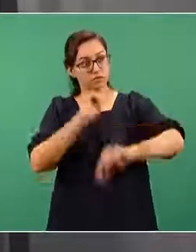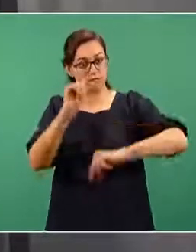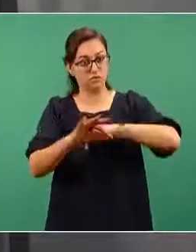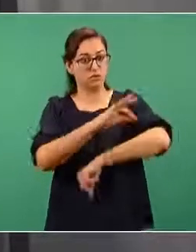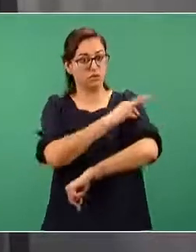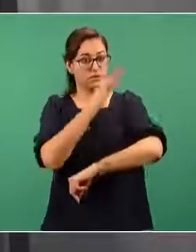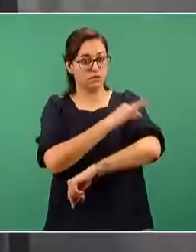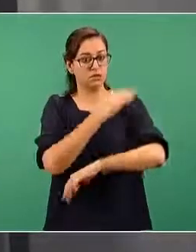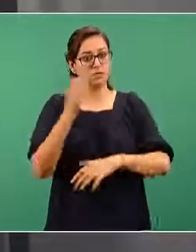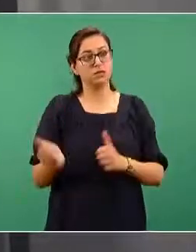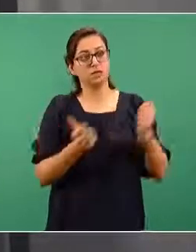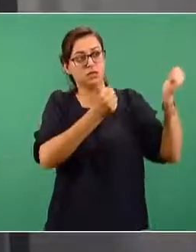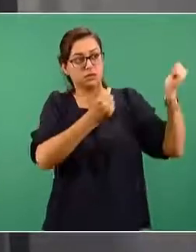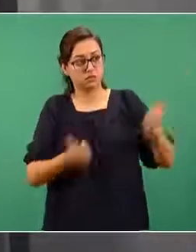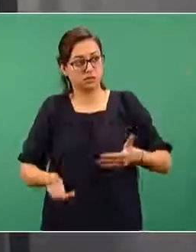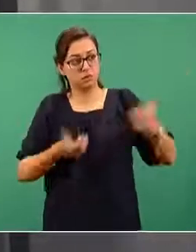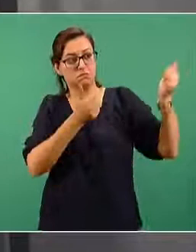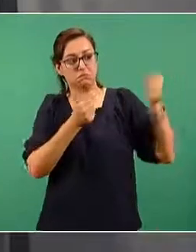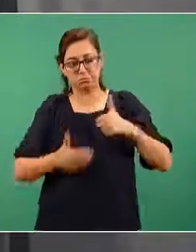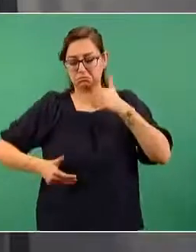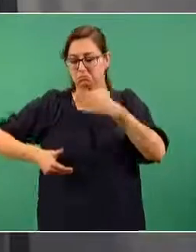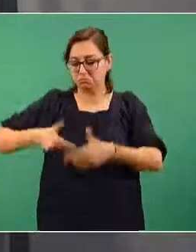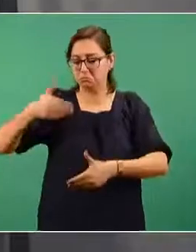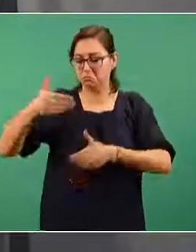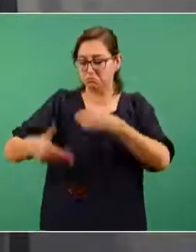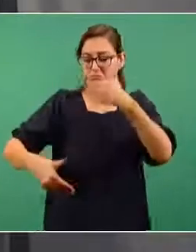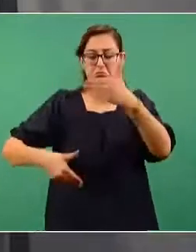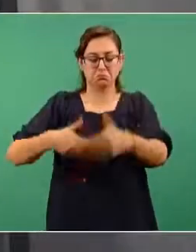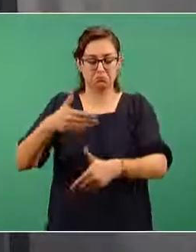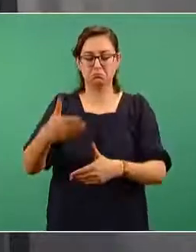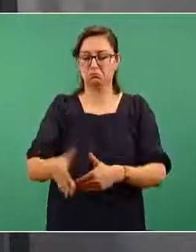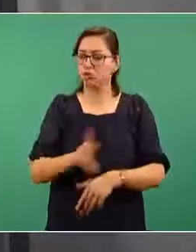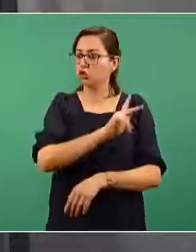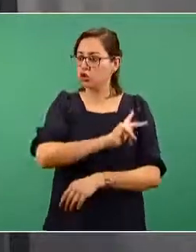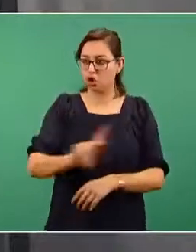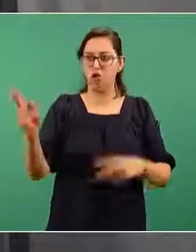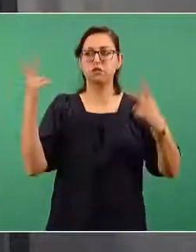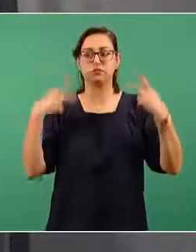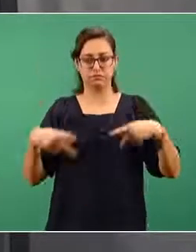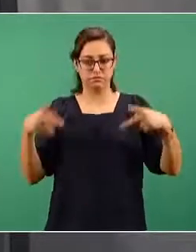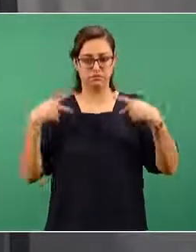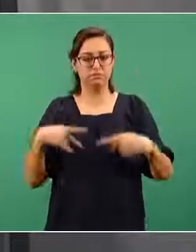lo largo de las próximas pocas semanas y meses. La siguiente, por favor.